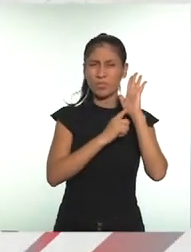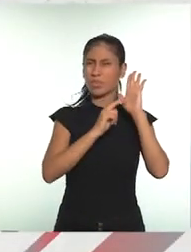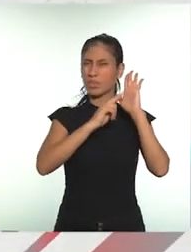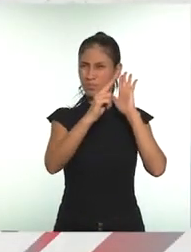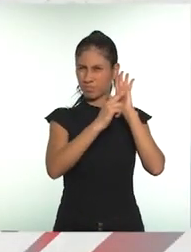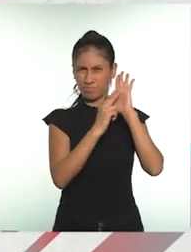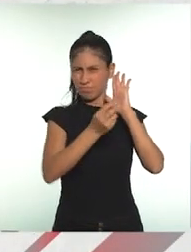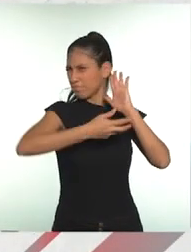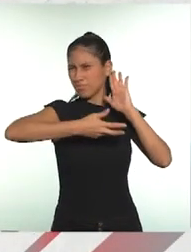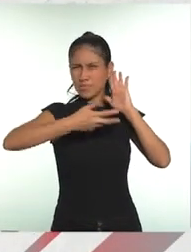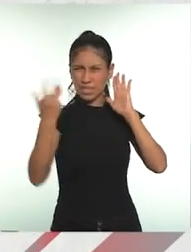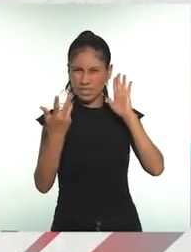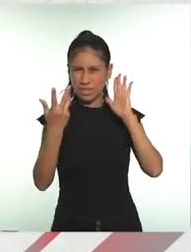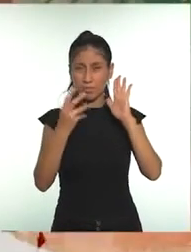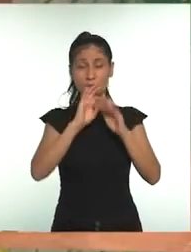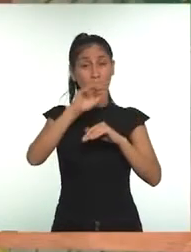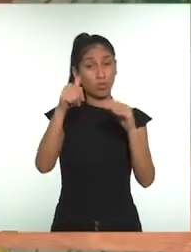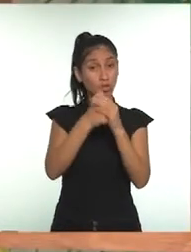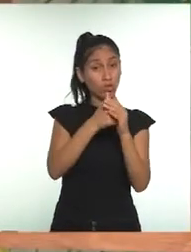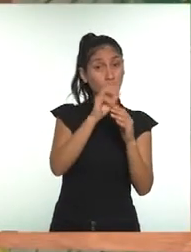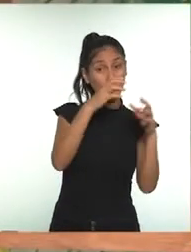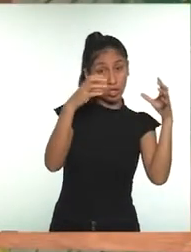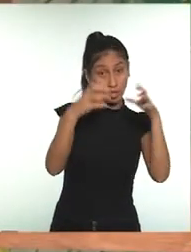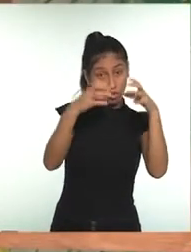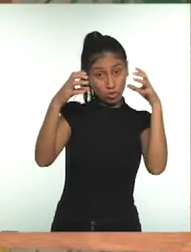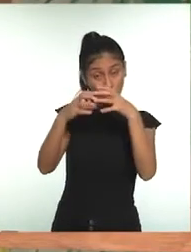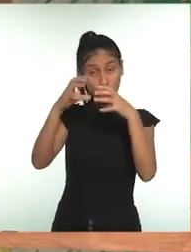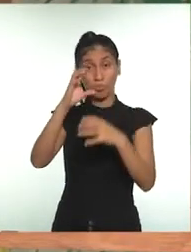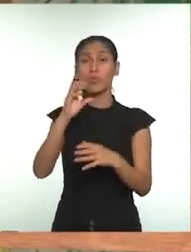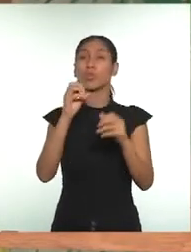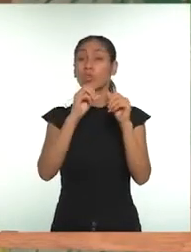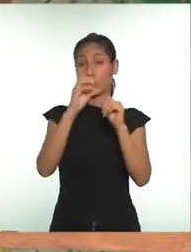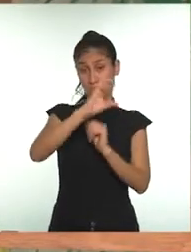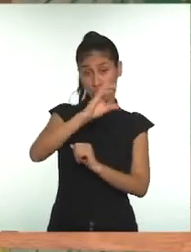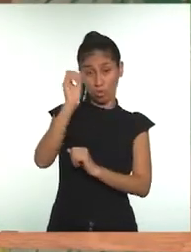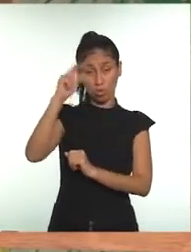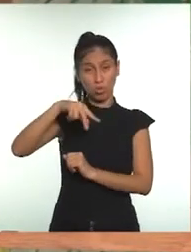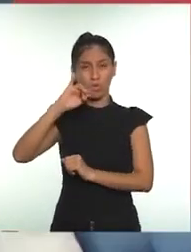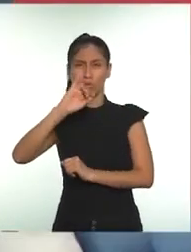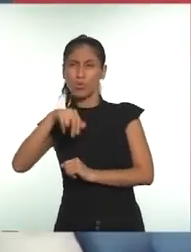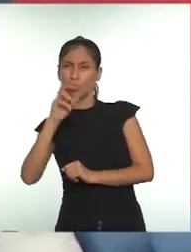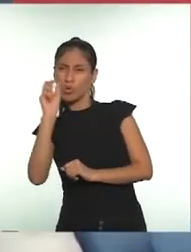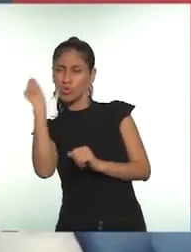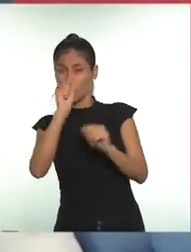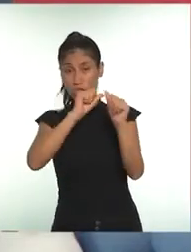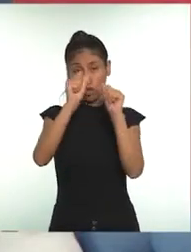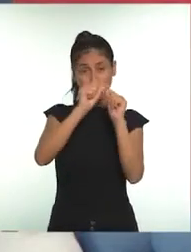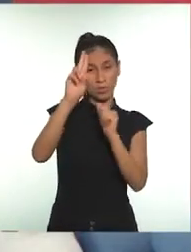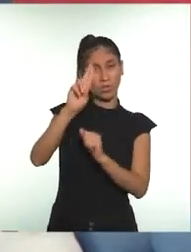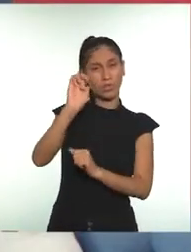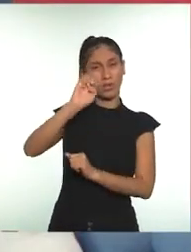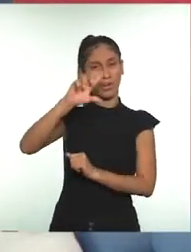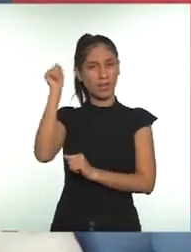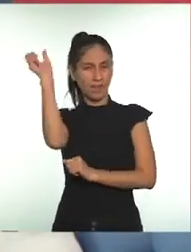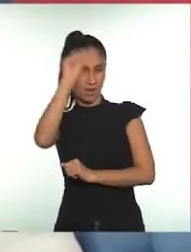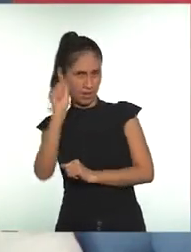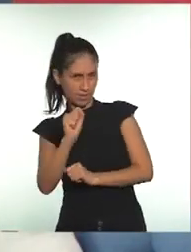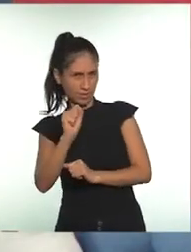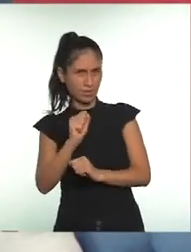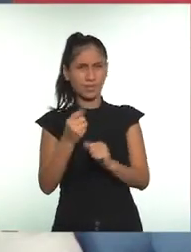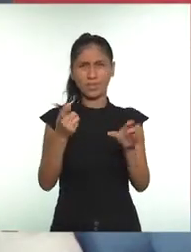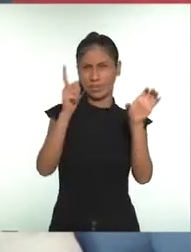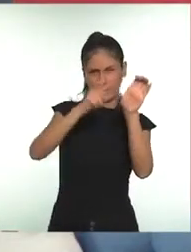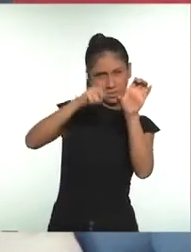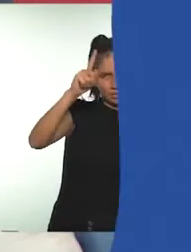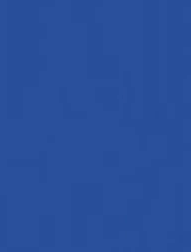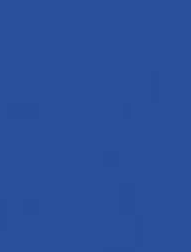intervalos numéricos? Para expresar subconjuntos dentro de los números reales. e indicar el rango de posiciones donde se encuentra el